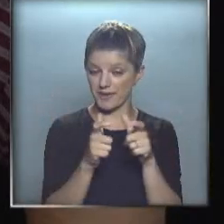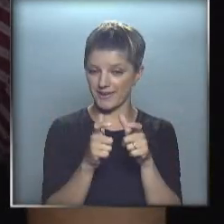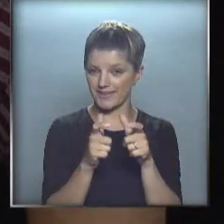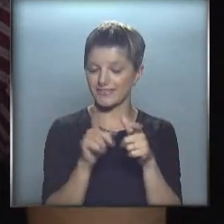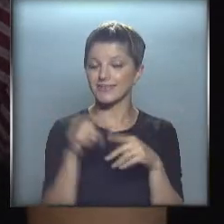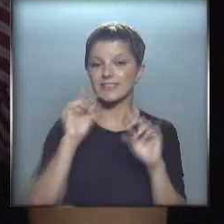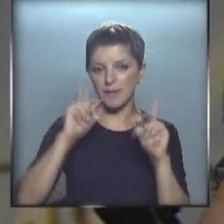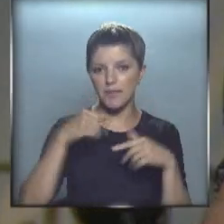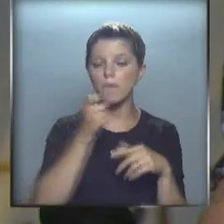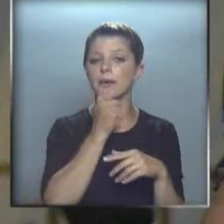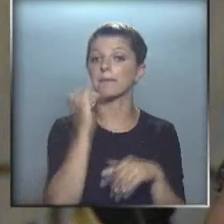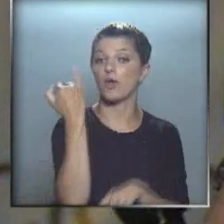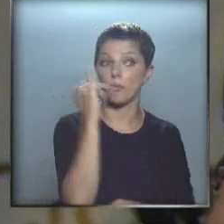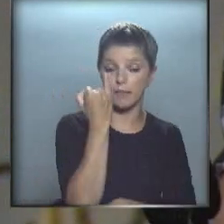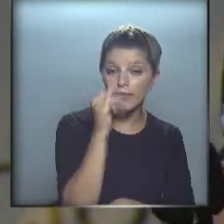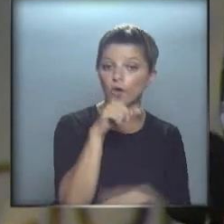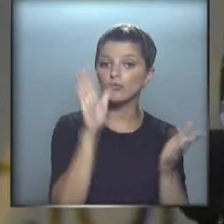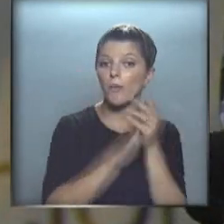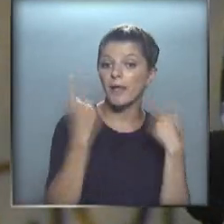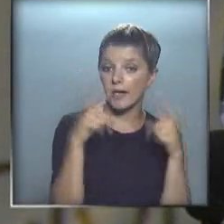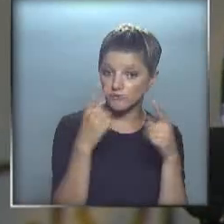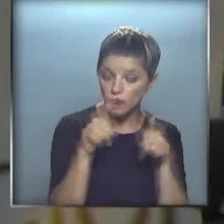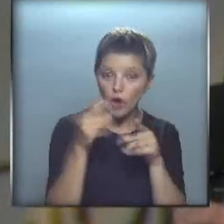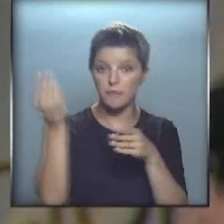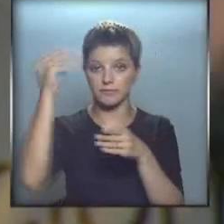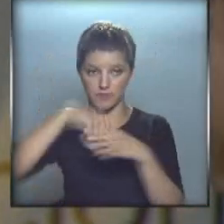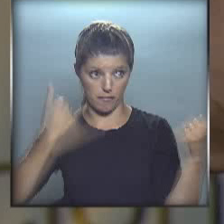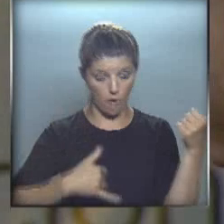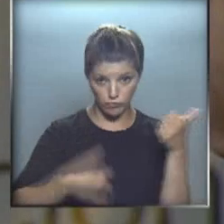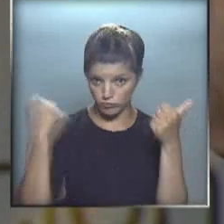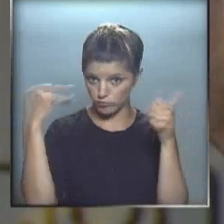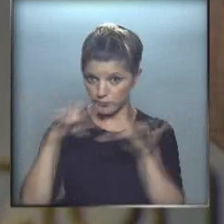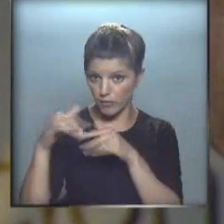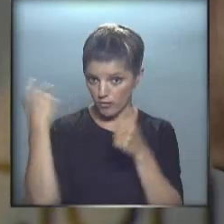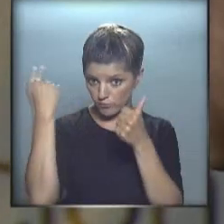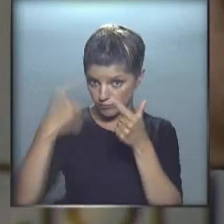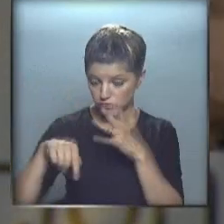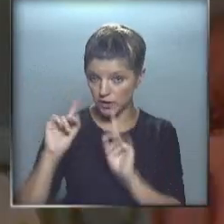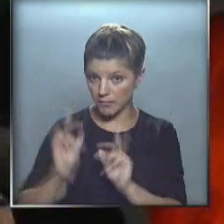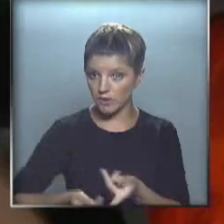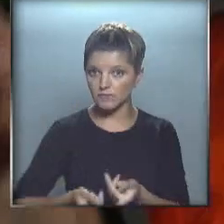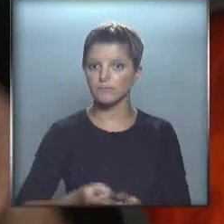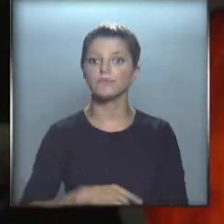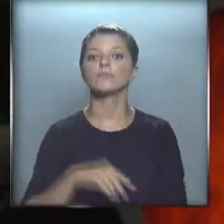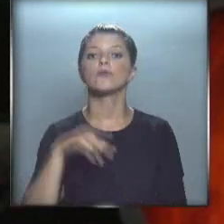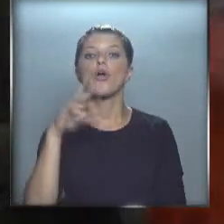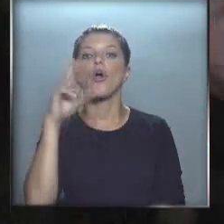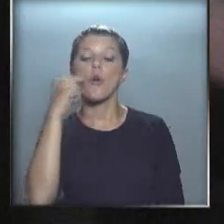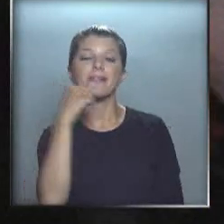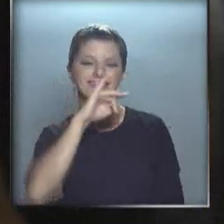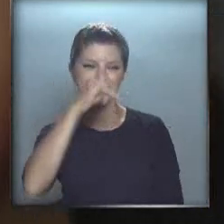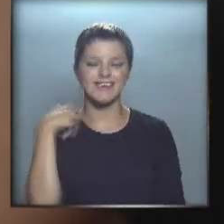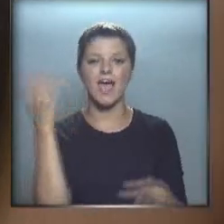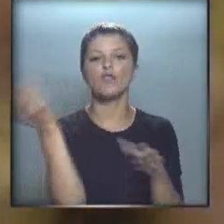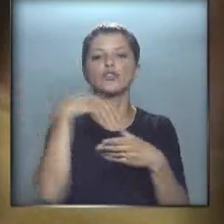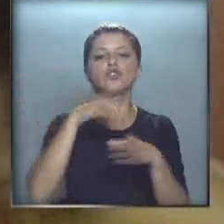hacen videoclips, hacen canciones, cantan, participan, tocan instrumentos también. Sí, sí, sí. Ahí va, es una escuela de arte en donde sucede todo.